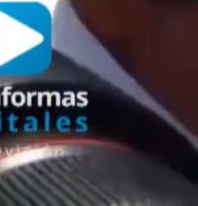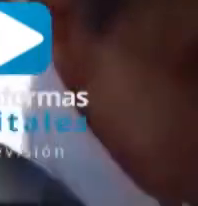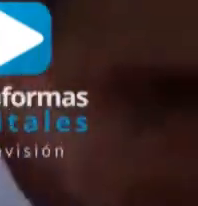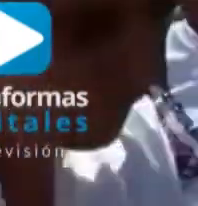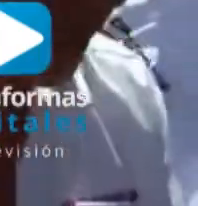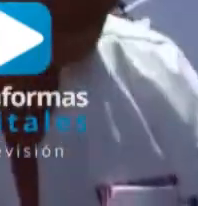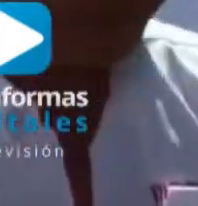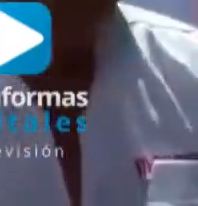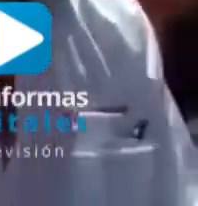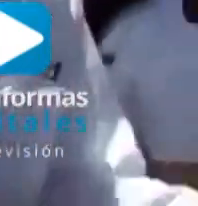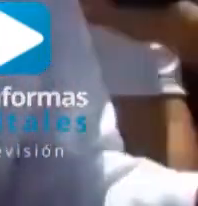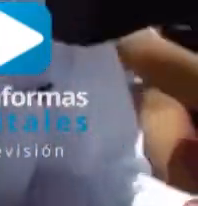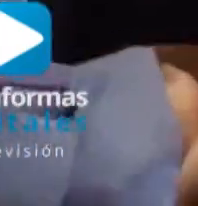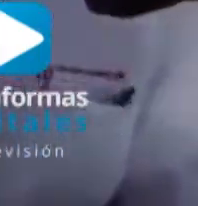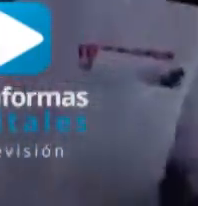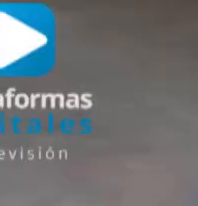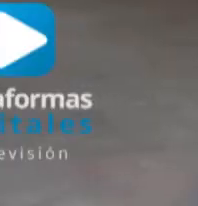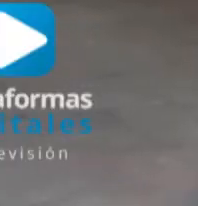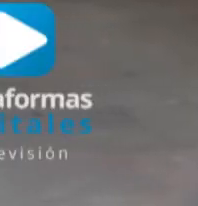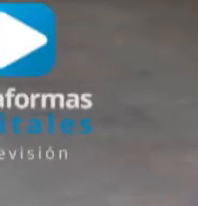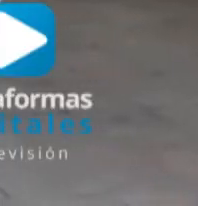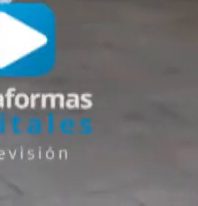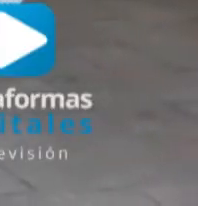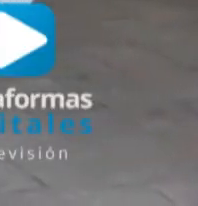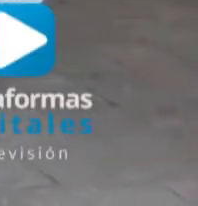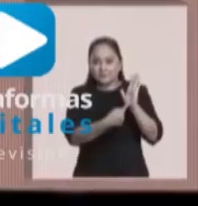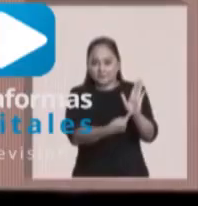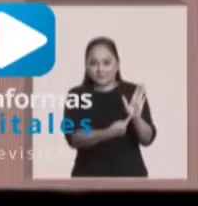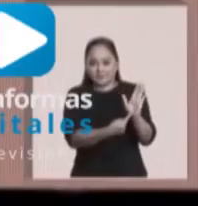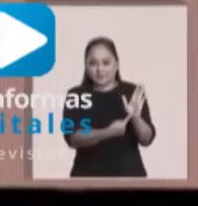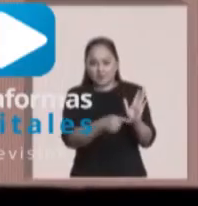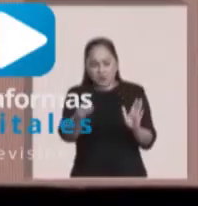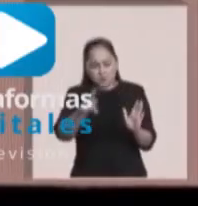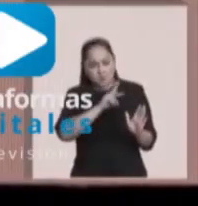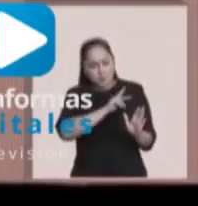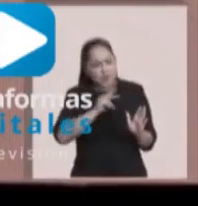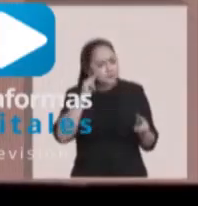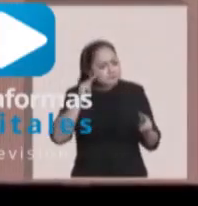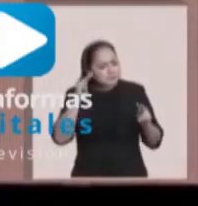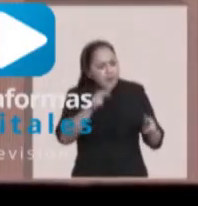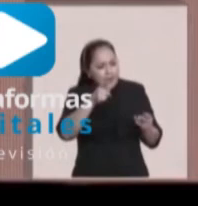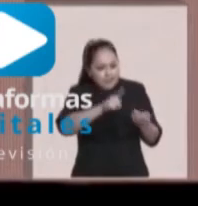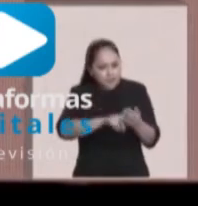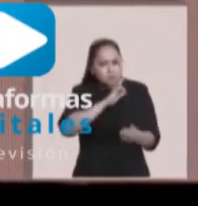elecciones del 1 de julio. Síguelo a través de todos nuestros enlaces.